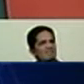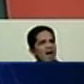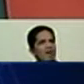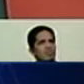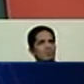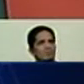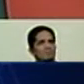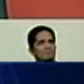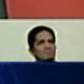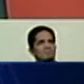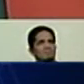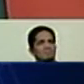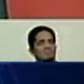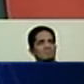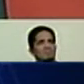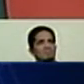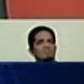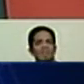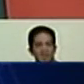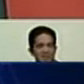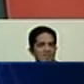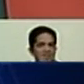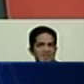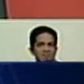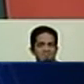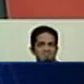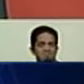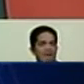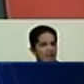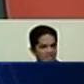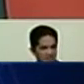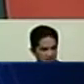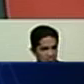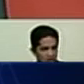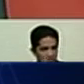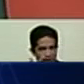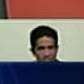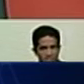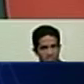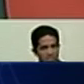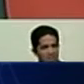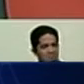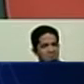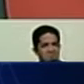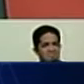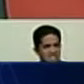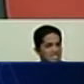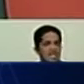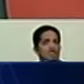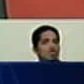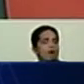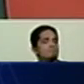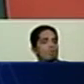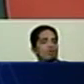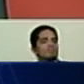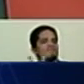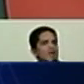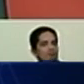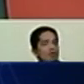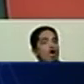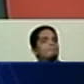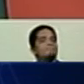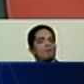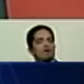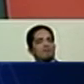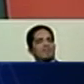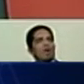cipayos y criminales pretende atribuirse el territorio de Venezuela? ¿Quién les da a ellos legitimidad para darle